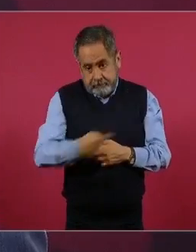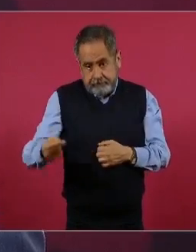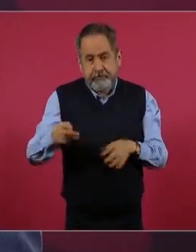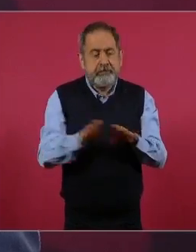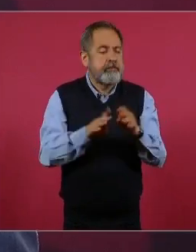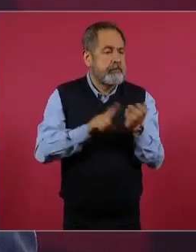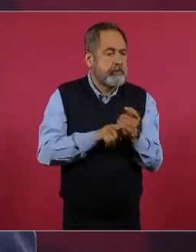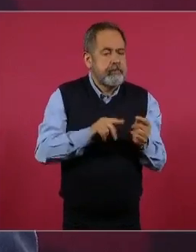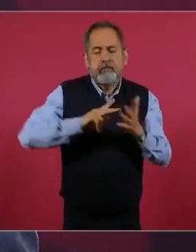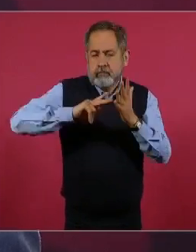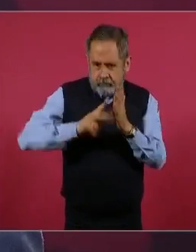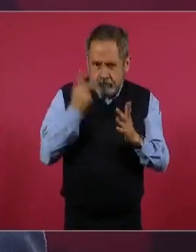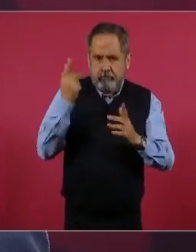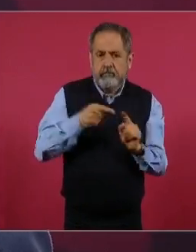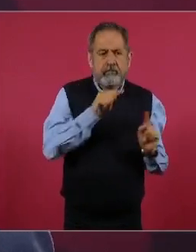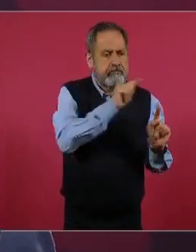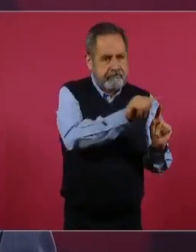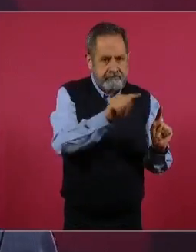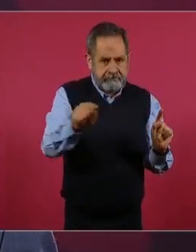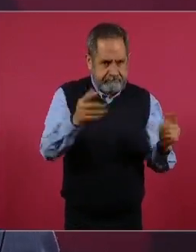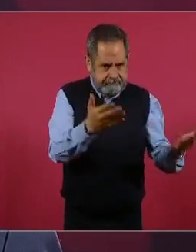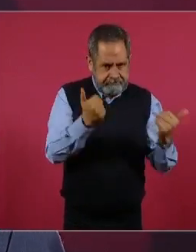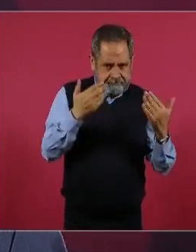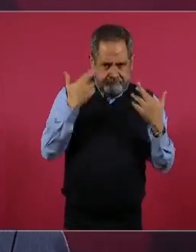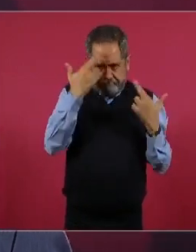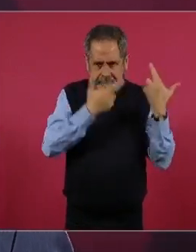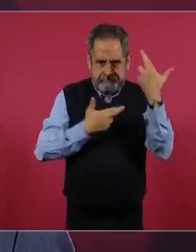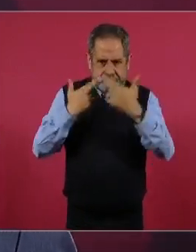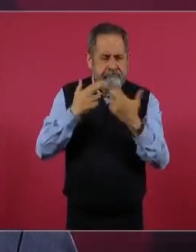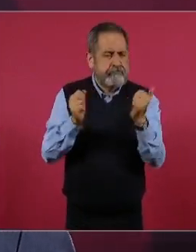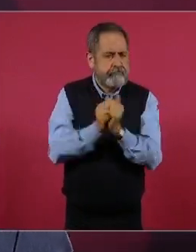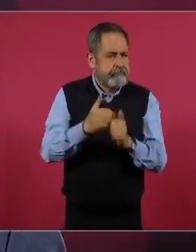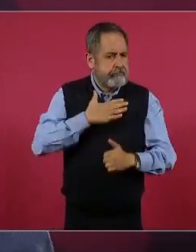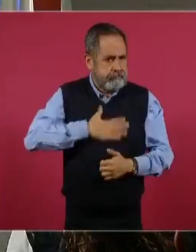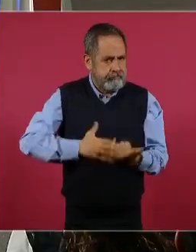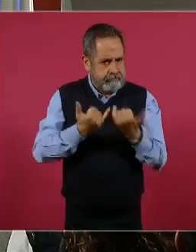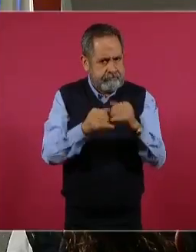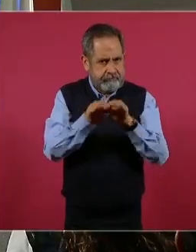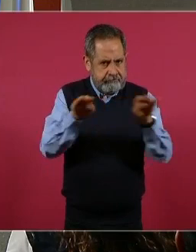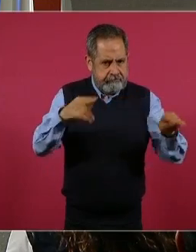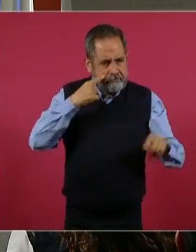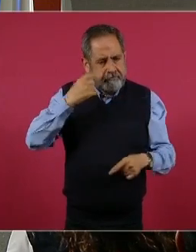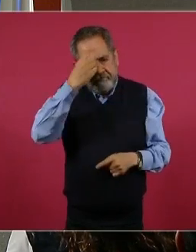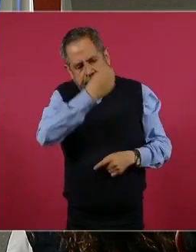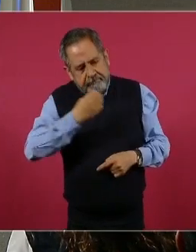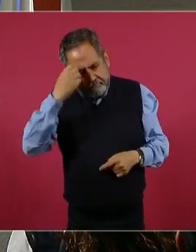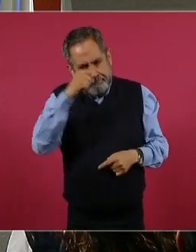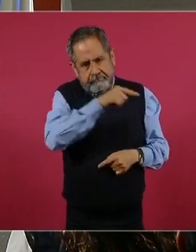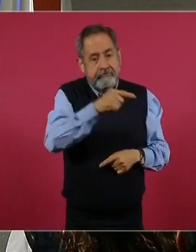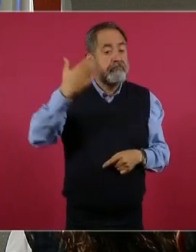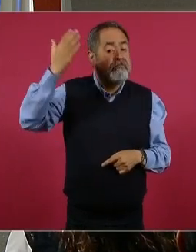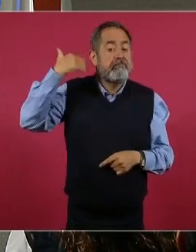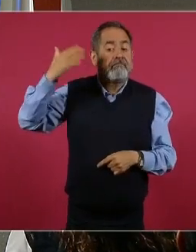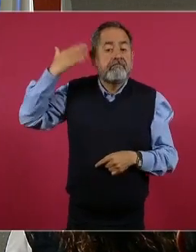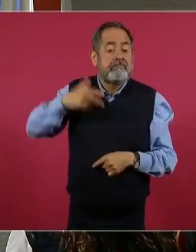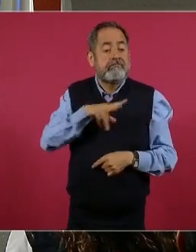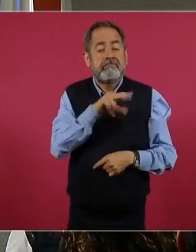Esto es clave, pues no solo nos permite hacer una revisión justa y técnica a las empresas que fueron